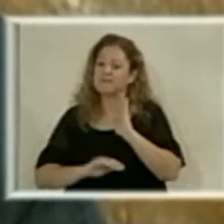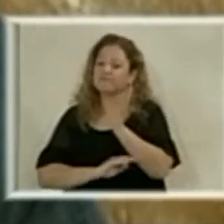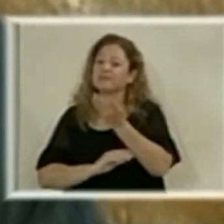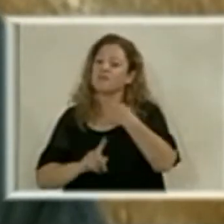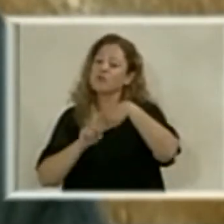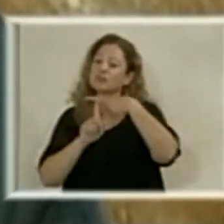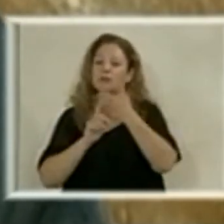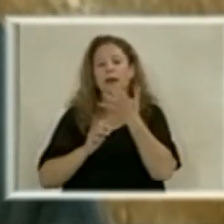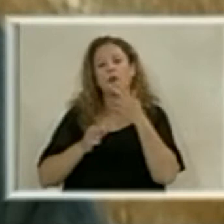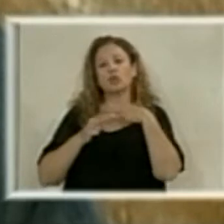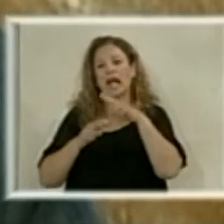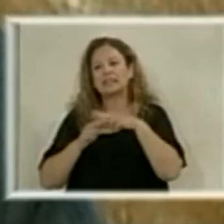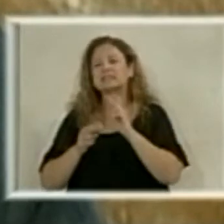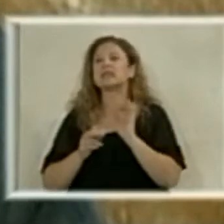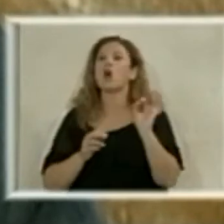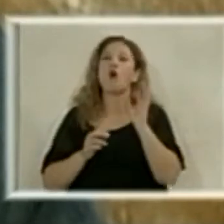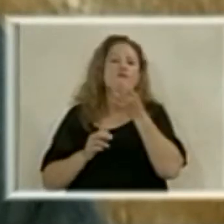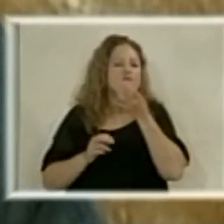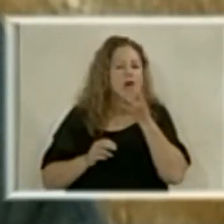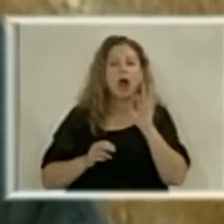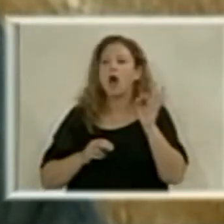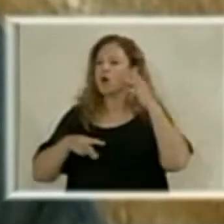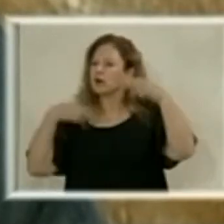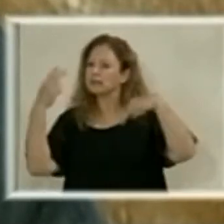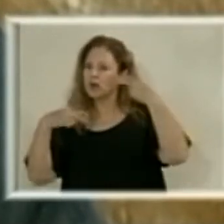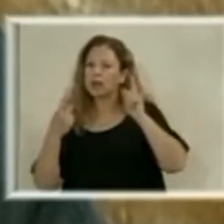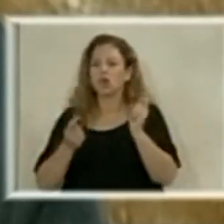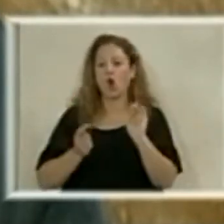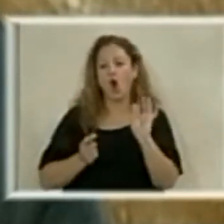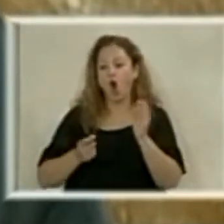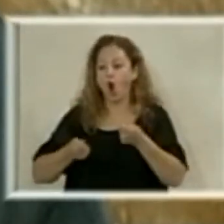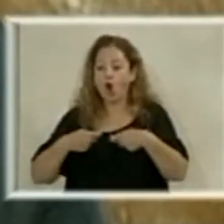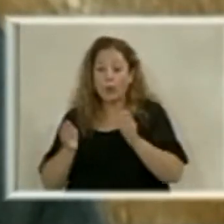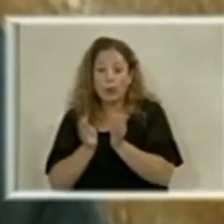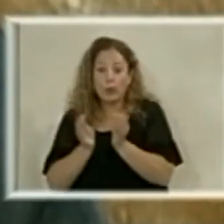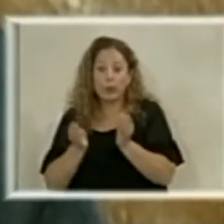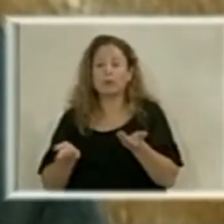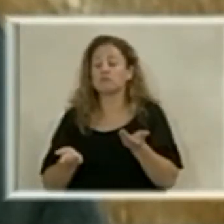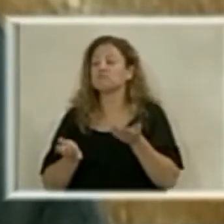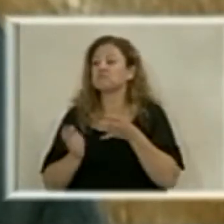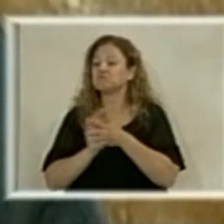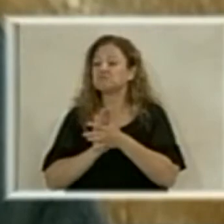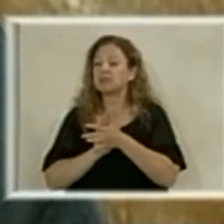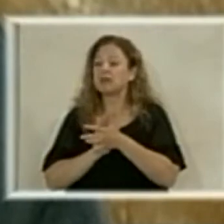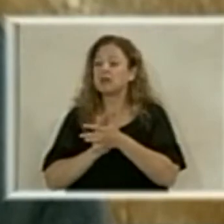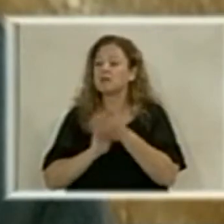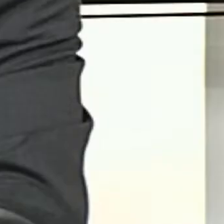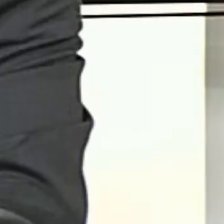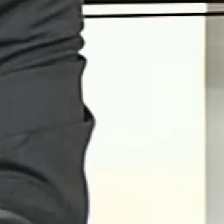desde el taxi, los bares, los restaurantes, el pequeño comercio, etcétera. Entendemos que sigue siendo más que